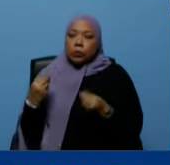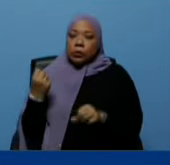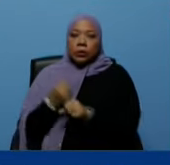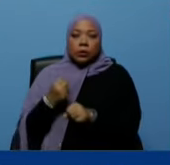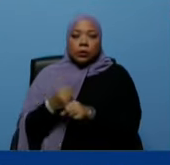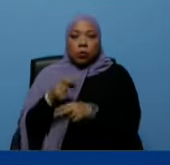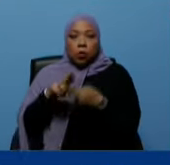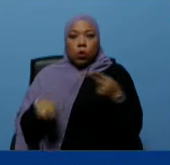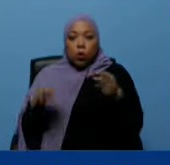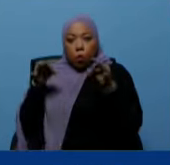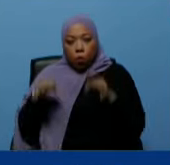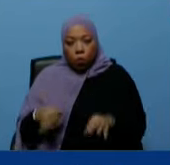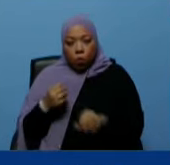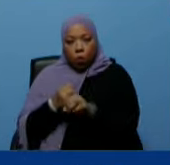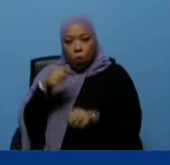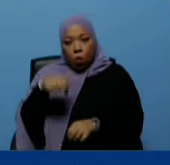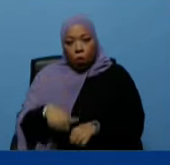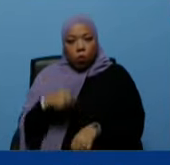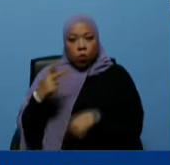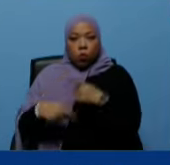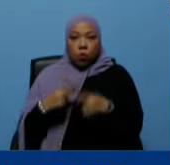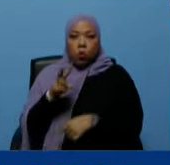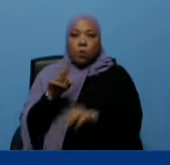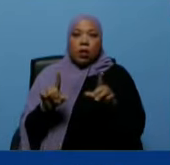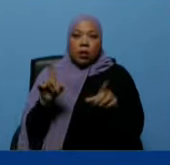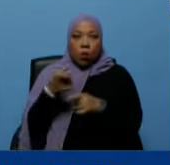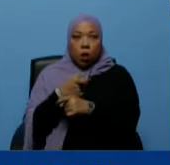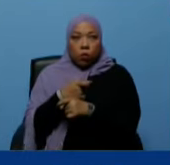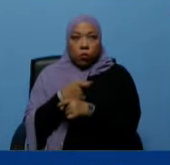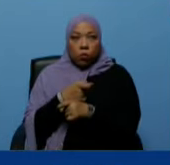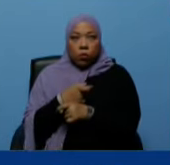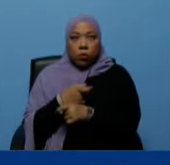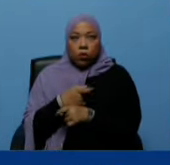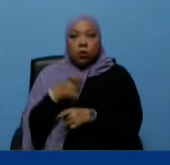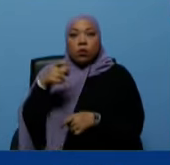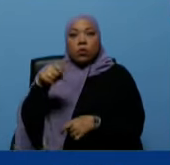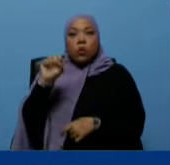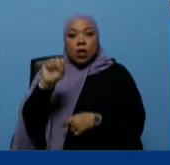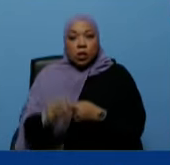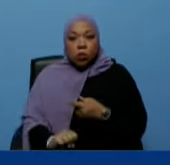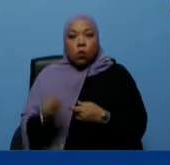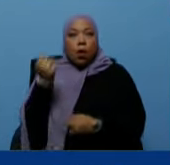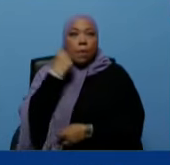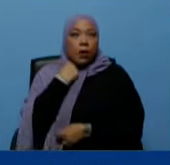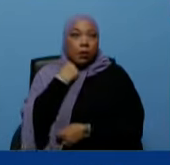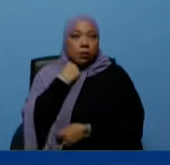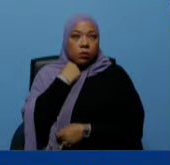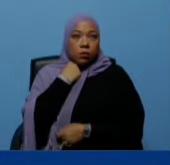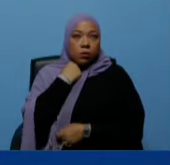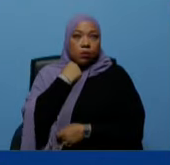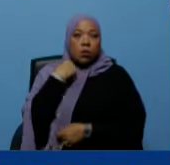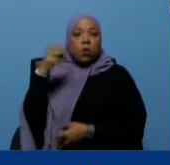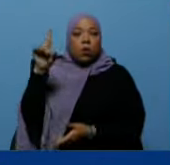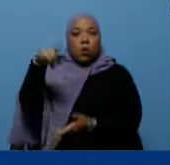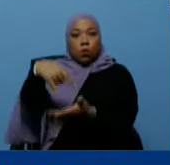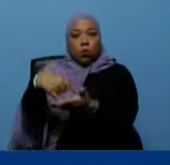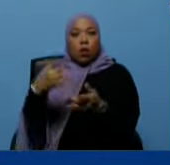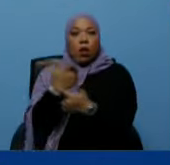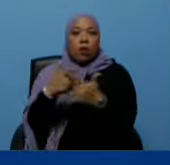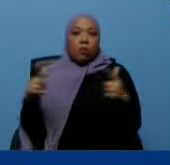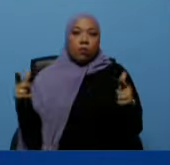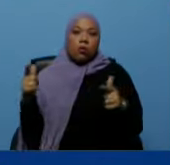yo quiero comprometerme hoy, 21 de agosto, desde el sur de Valencia, estado Carabobo, cuna de la